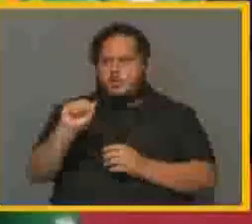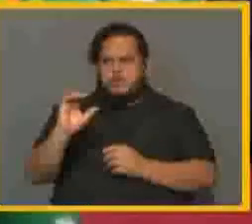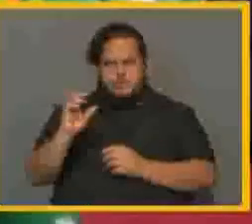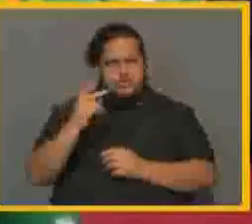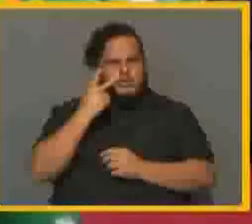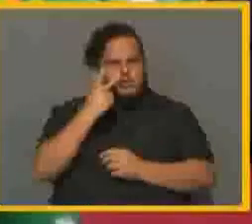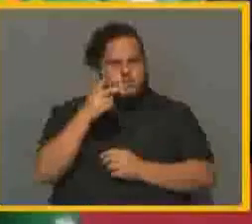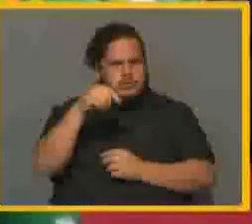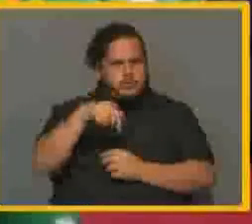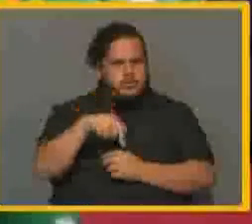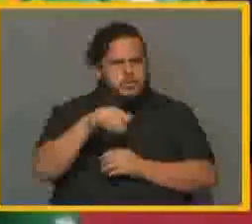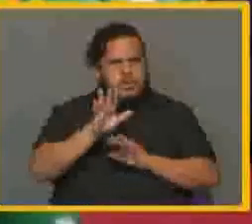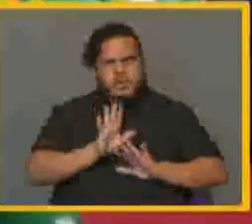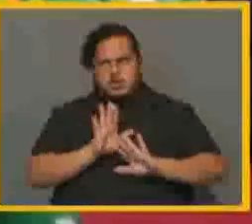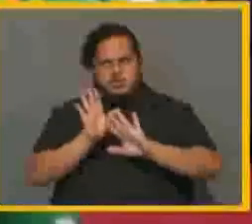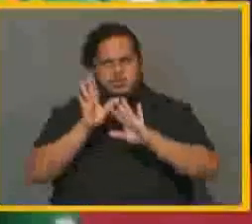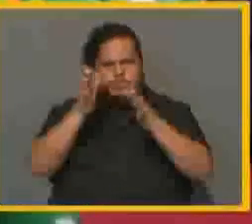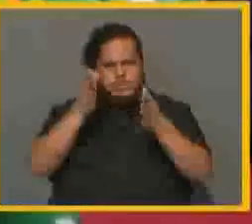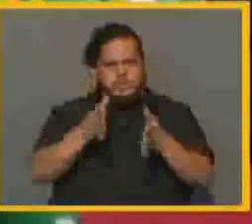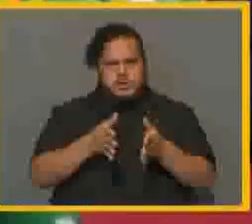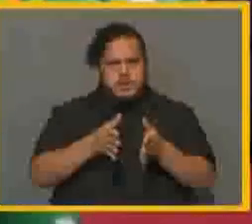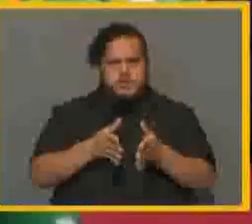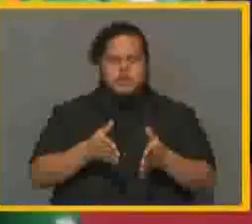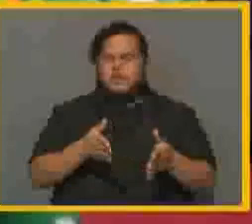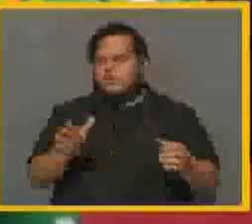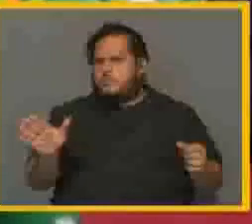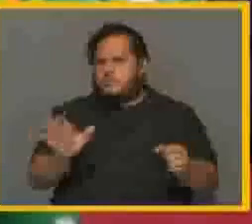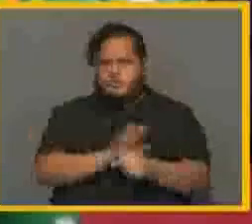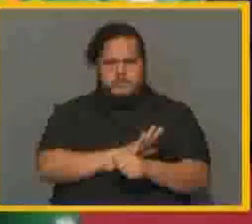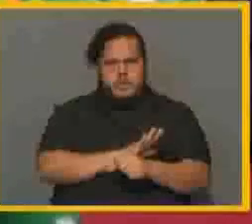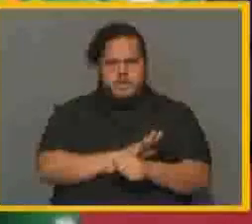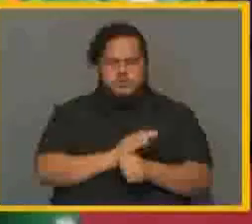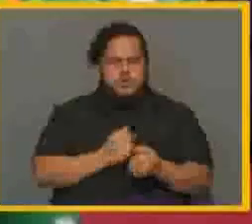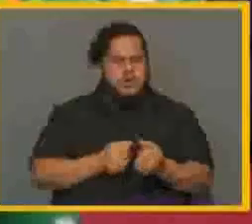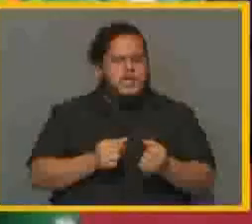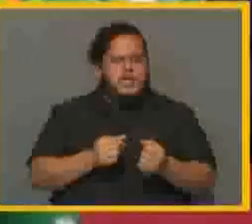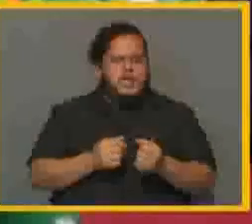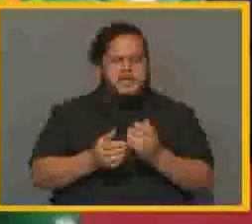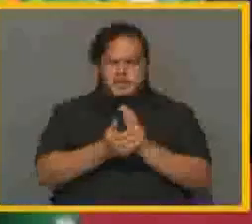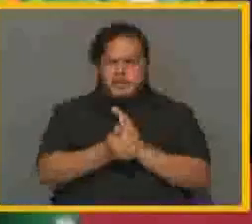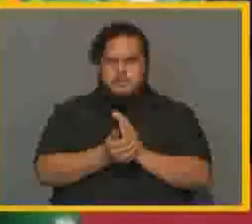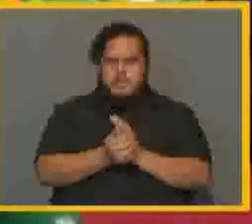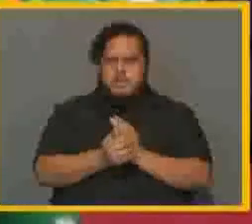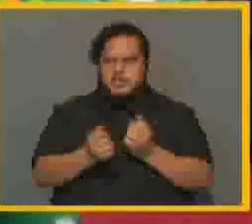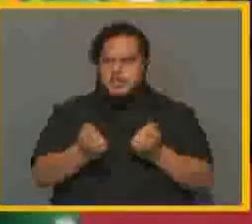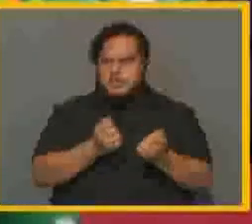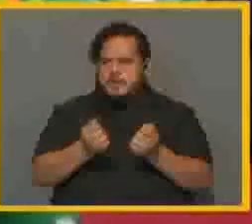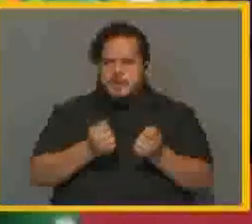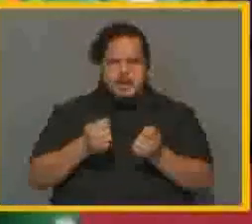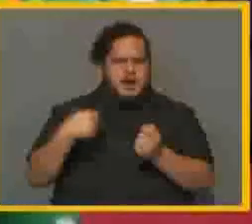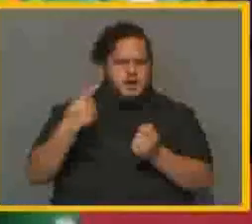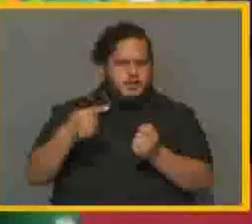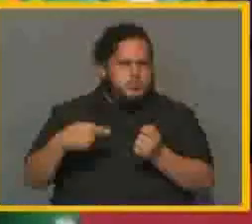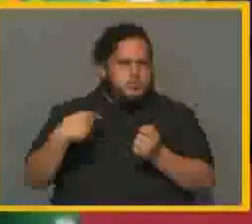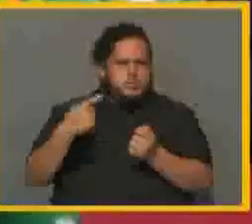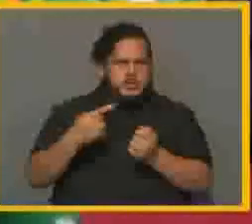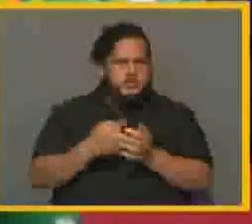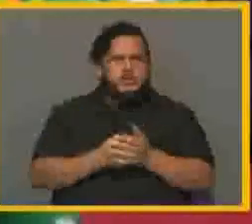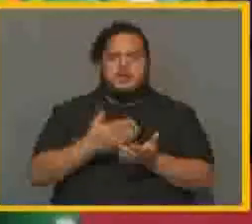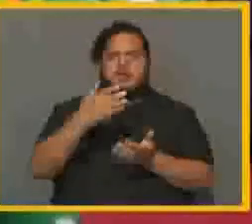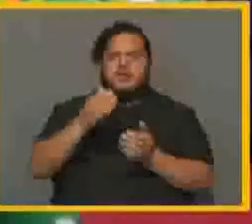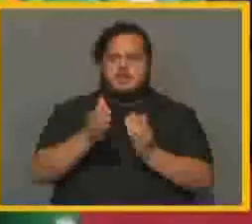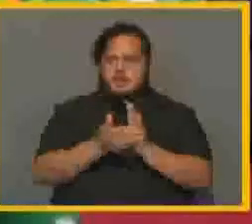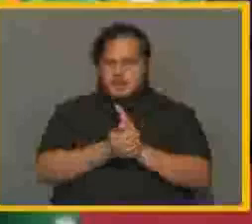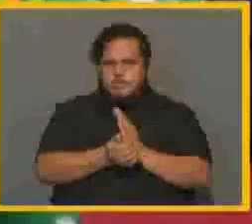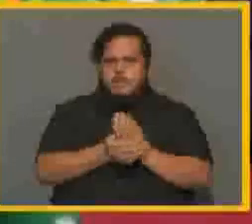Yo creo que es un portero muy completo, es capaz de manejar los ritmos, es capaz de parar el partido, es